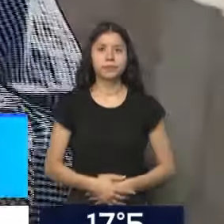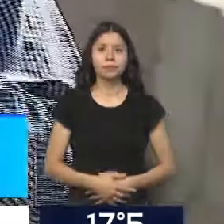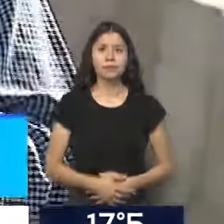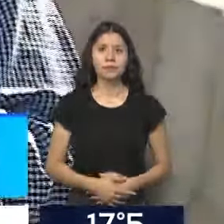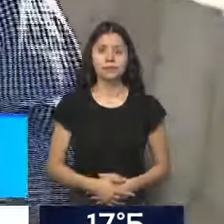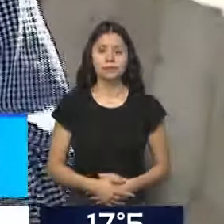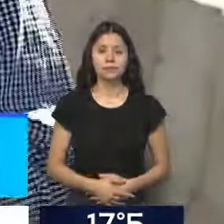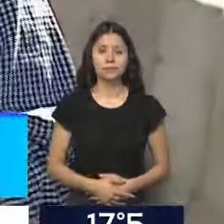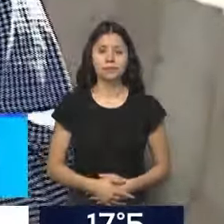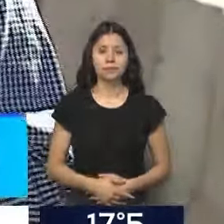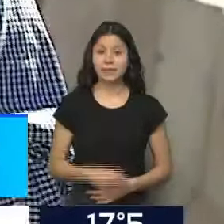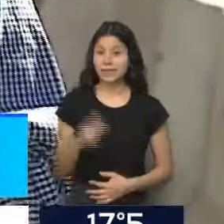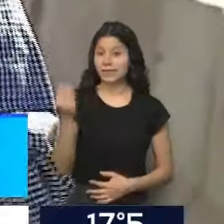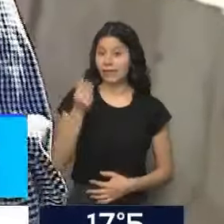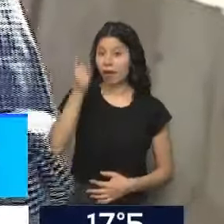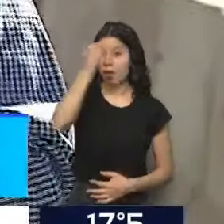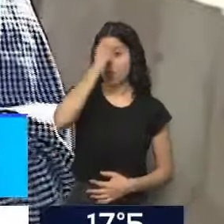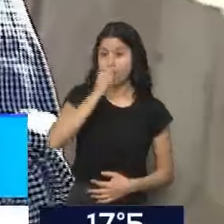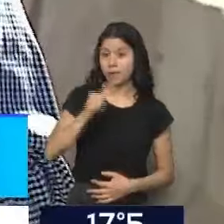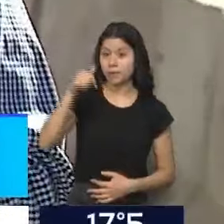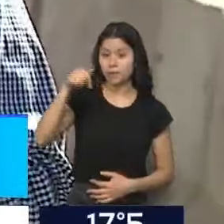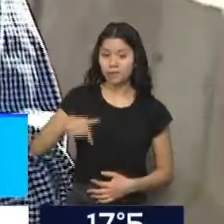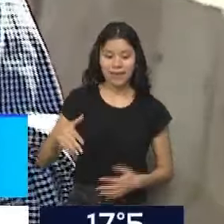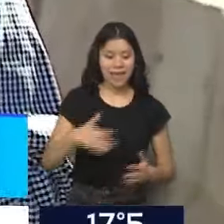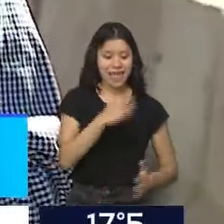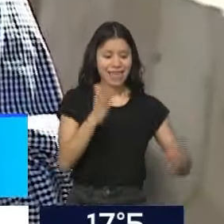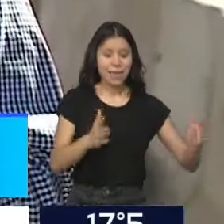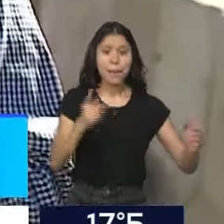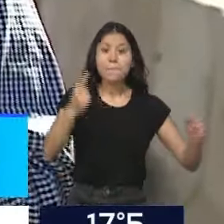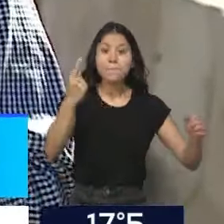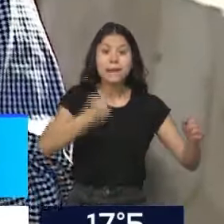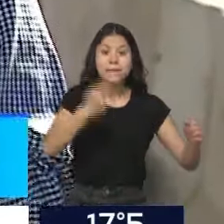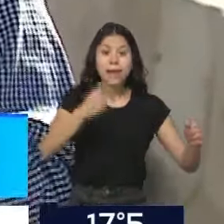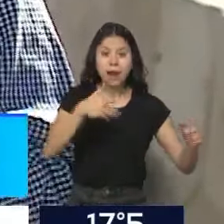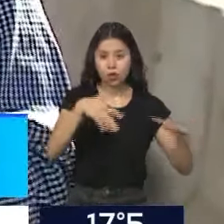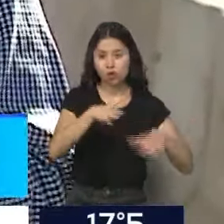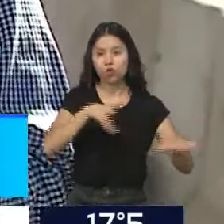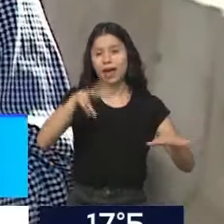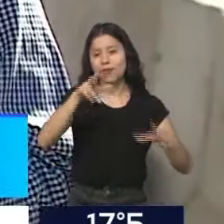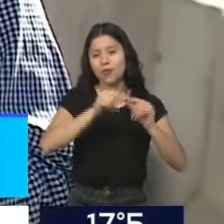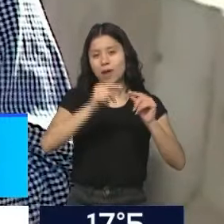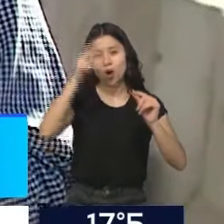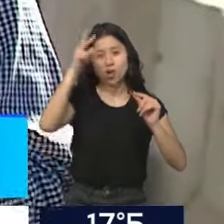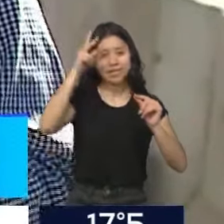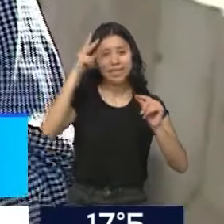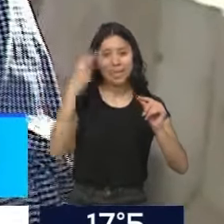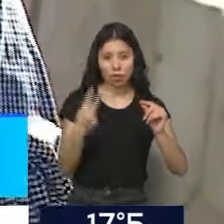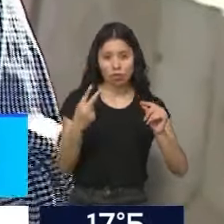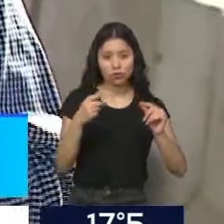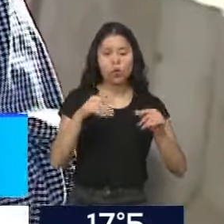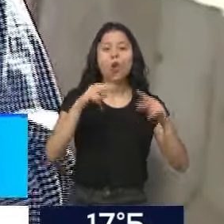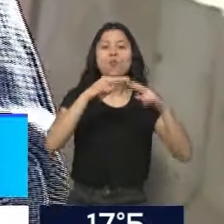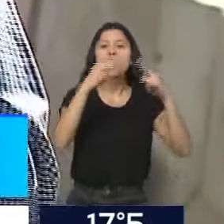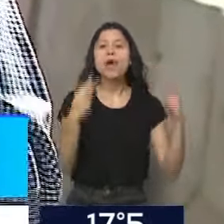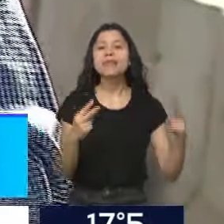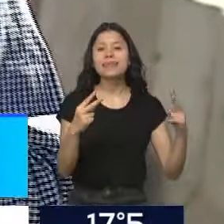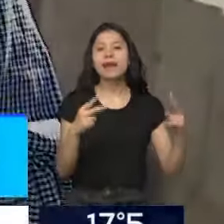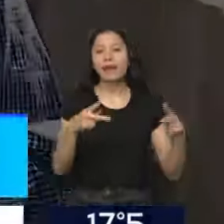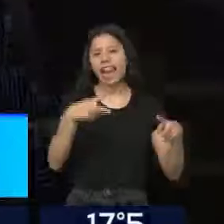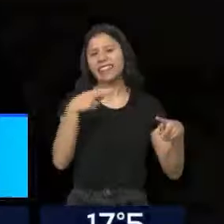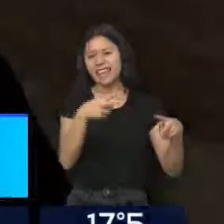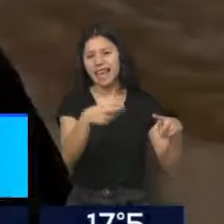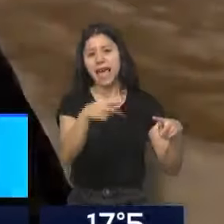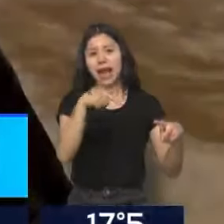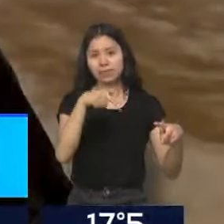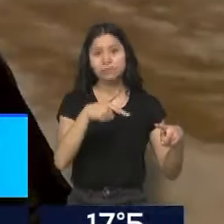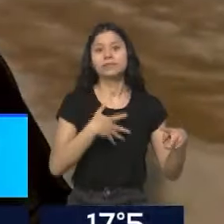Desde este fin de semana quedó habilitado el primer tramo asfaltado de la ruta 82. Se trata del puente La Tijera, donde confluye el corredor del oeste con la Panamericana.